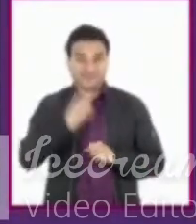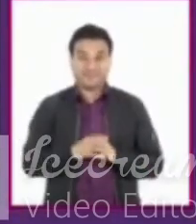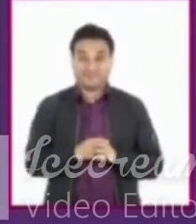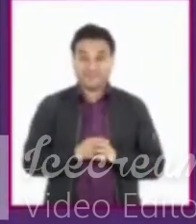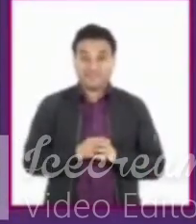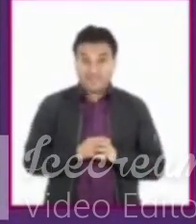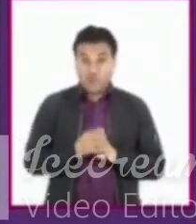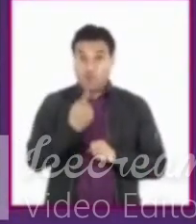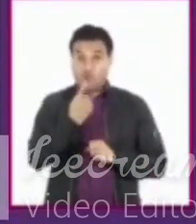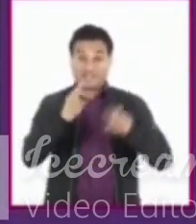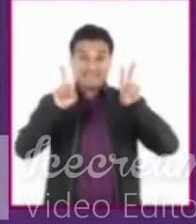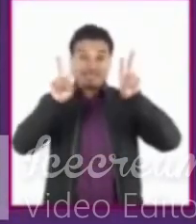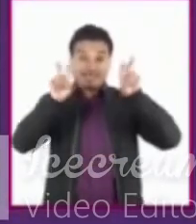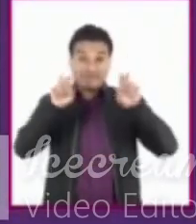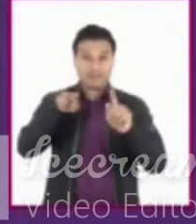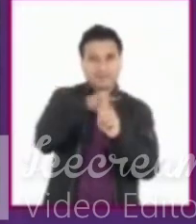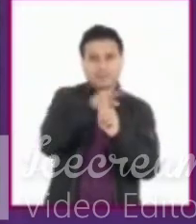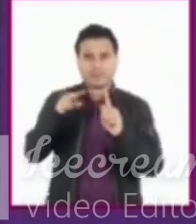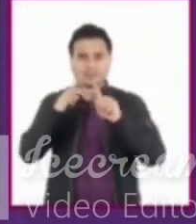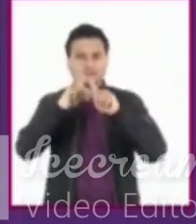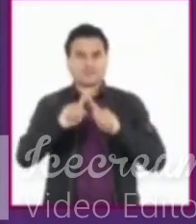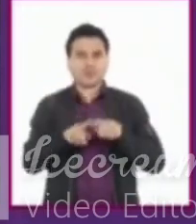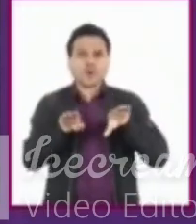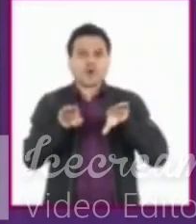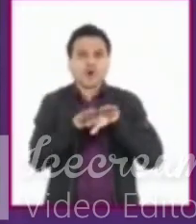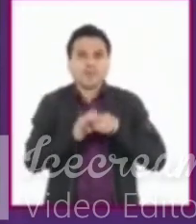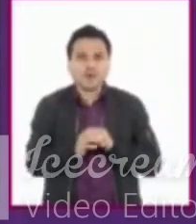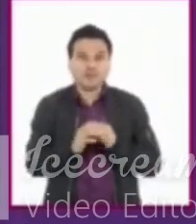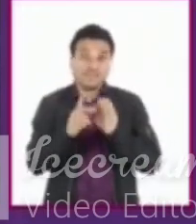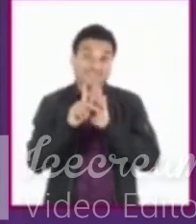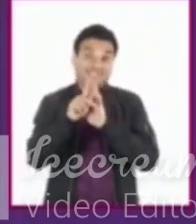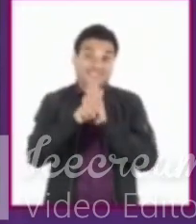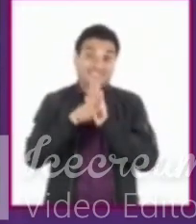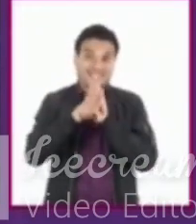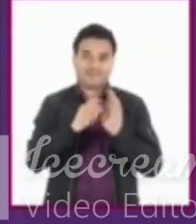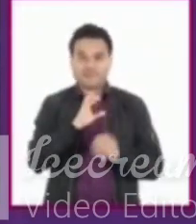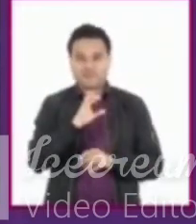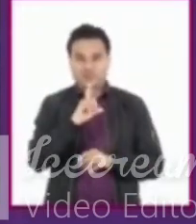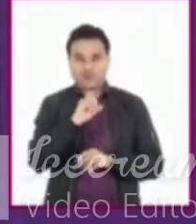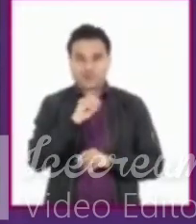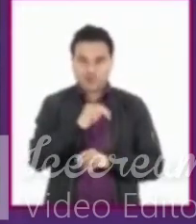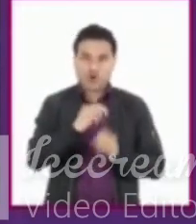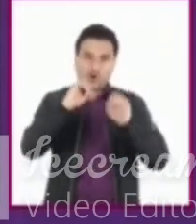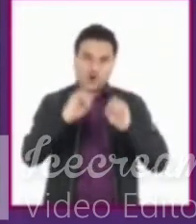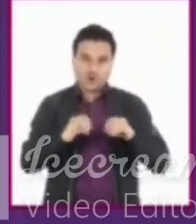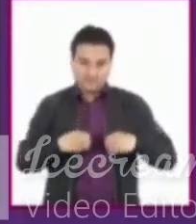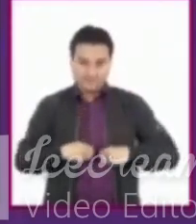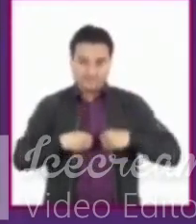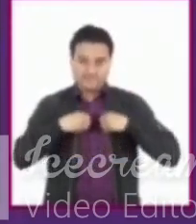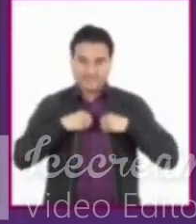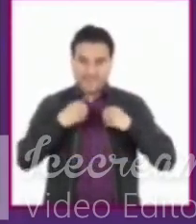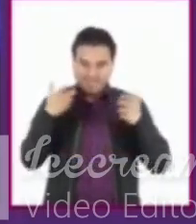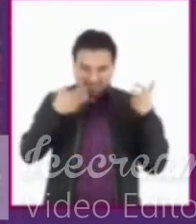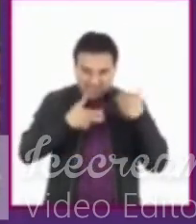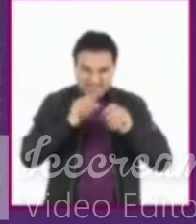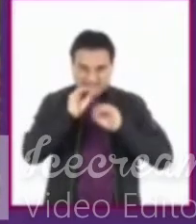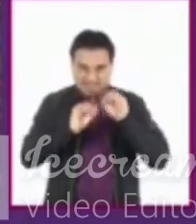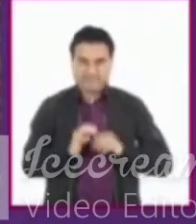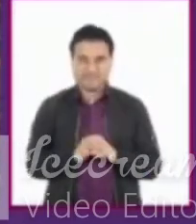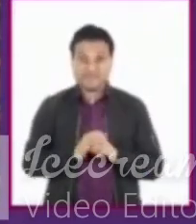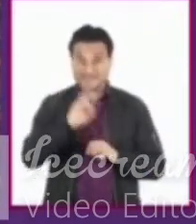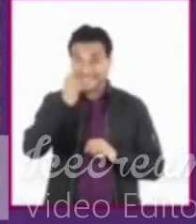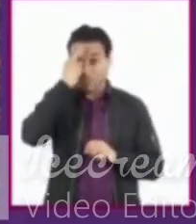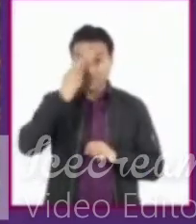distintos tratamientos de un mismo tema lo podemos encontrar en el cine, por ejemplo la clonación y la manipulación de la vida.